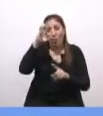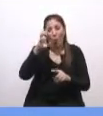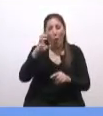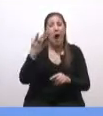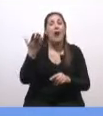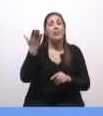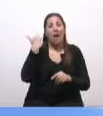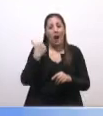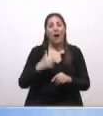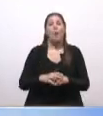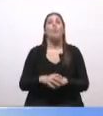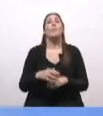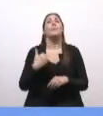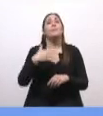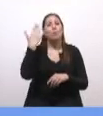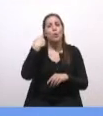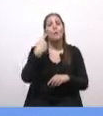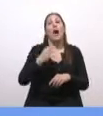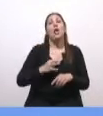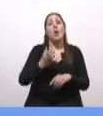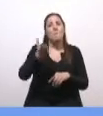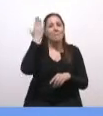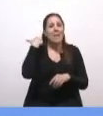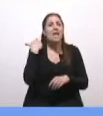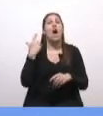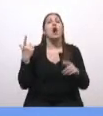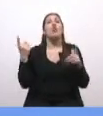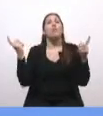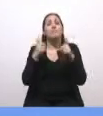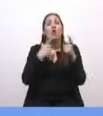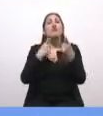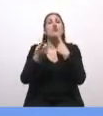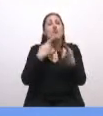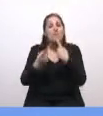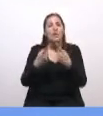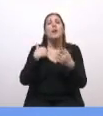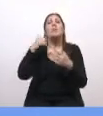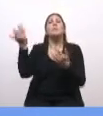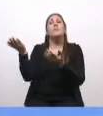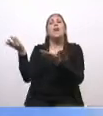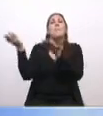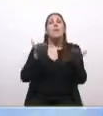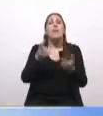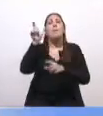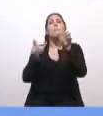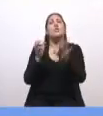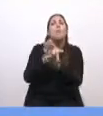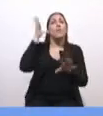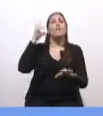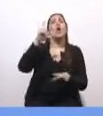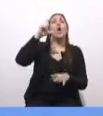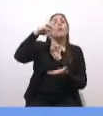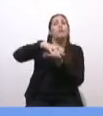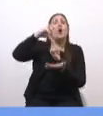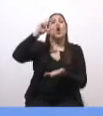una conversación el año pasado al principio de la pandemia e invitamos expertos del conicet porque estábamos